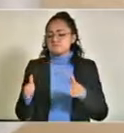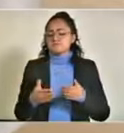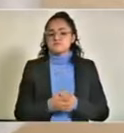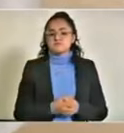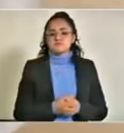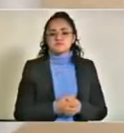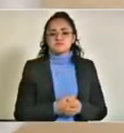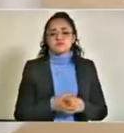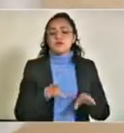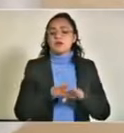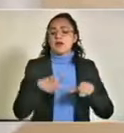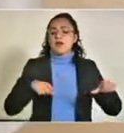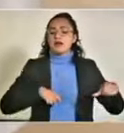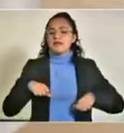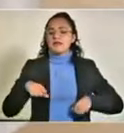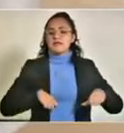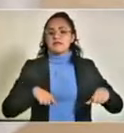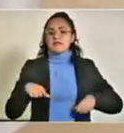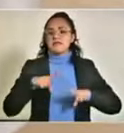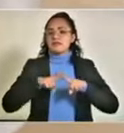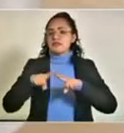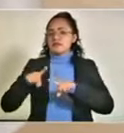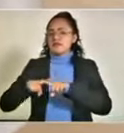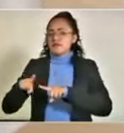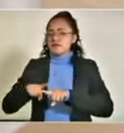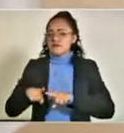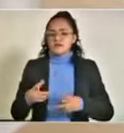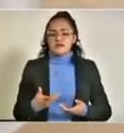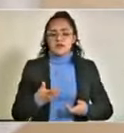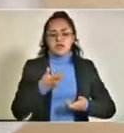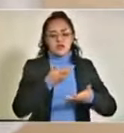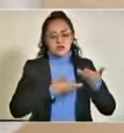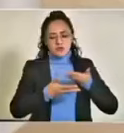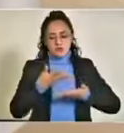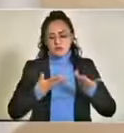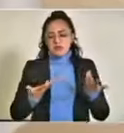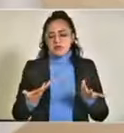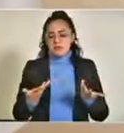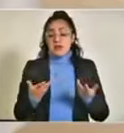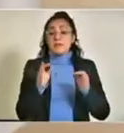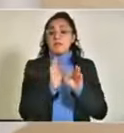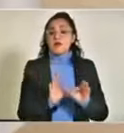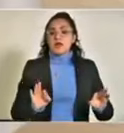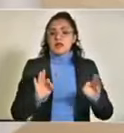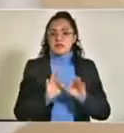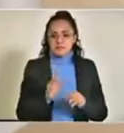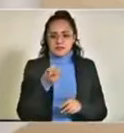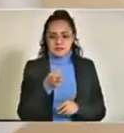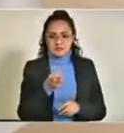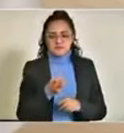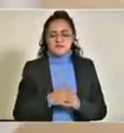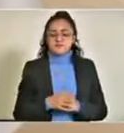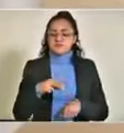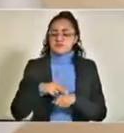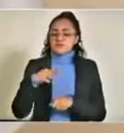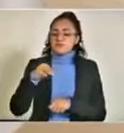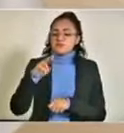de actividades económicas esenciales doctor martínez sus números